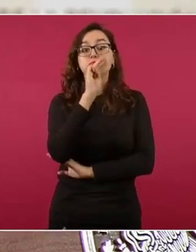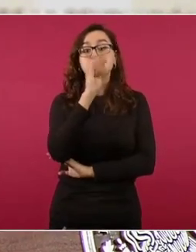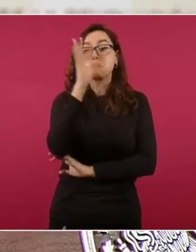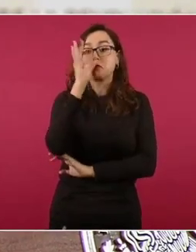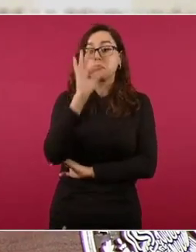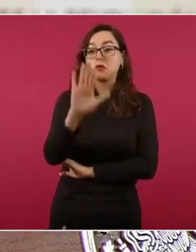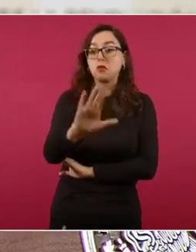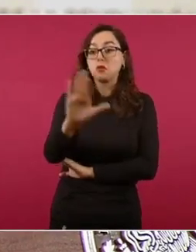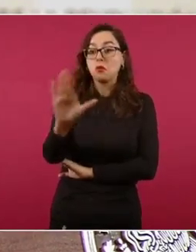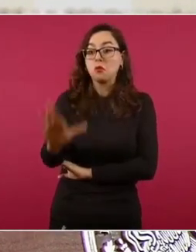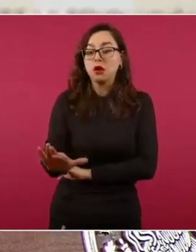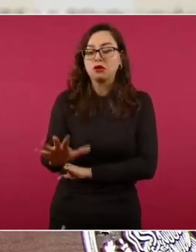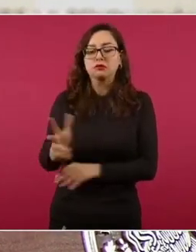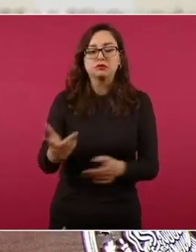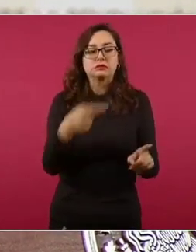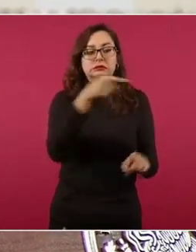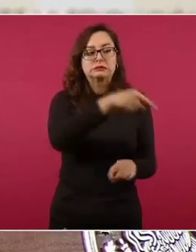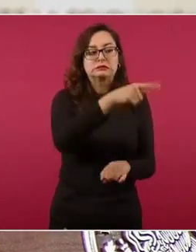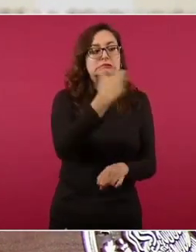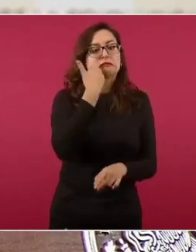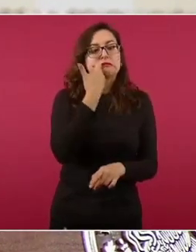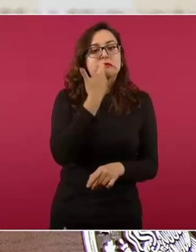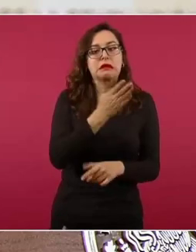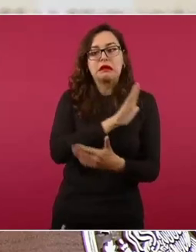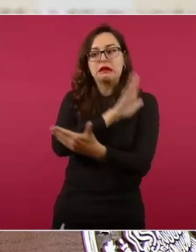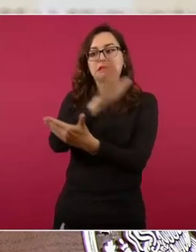Y muchas veces se le otorga,